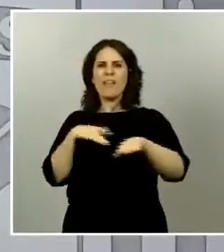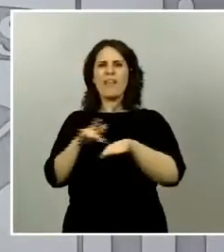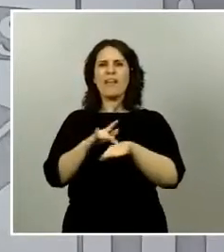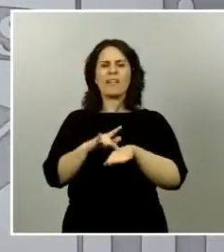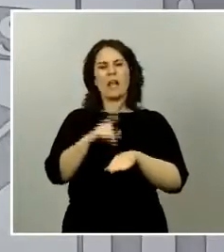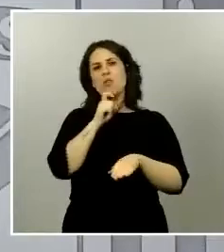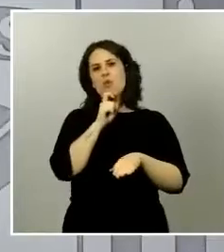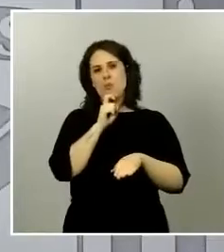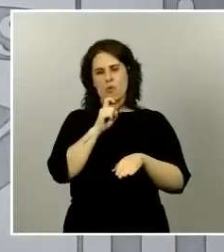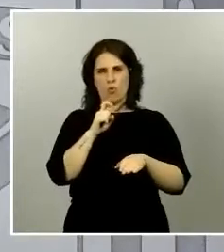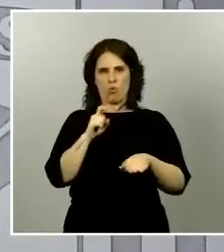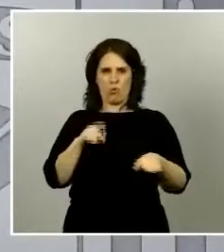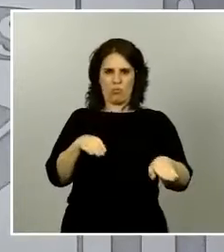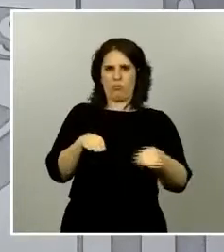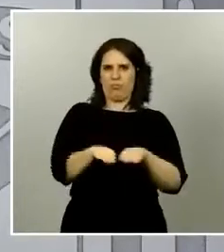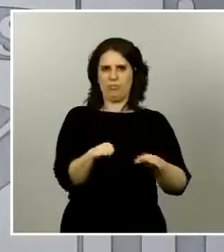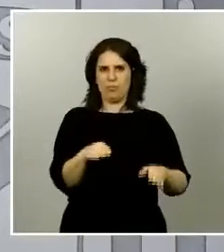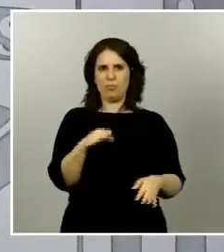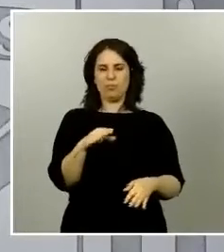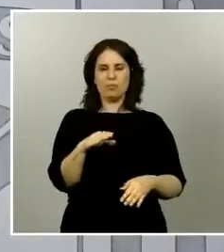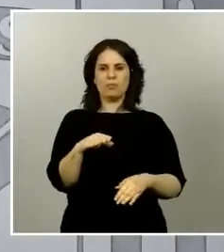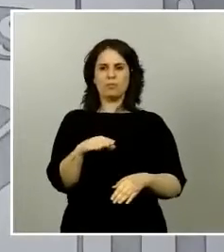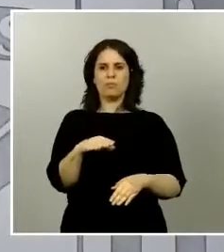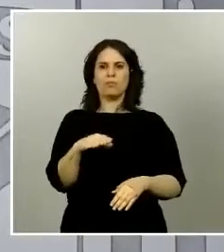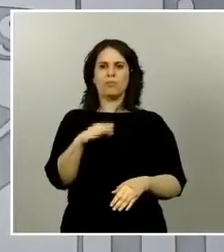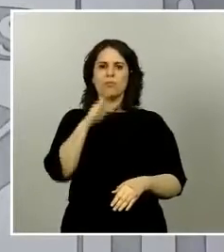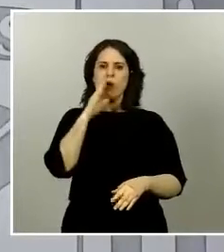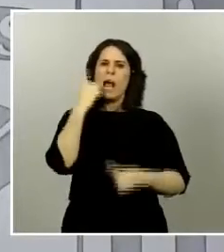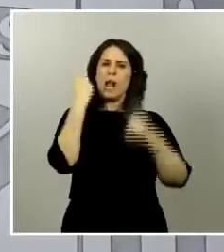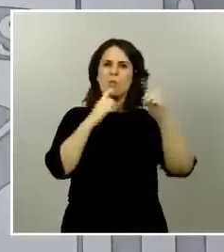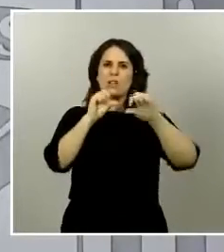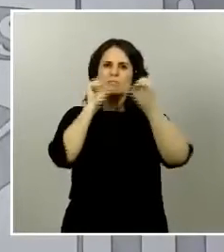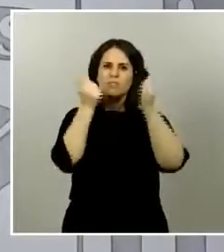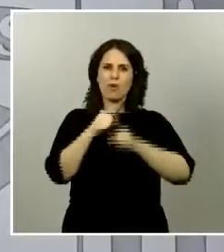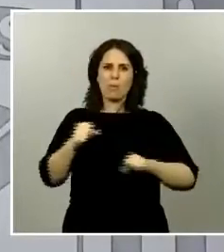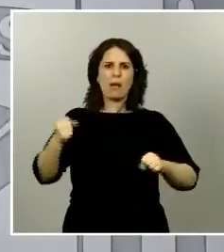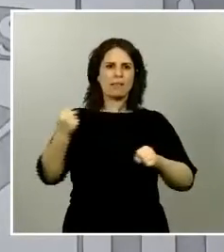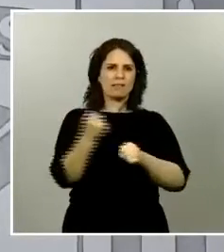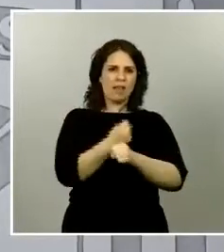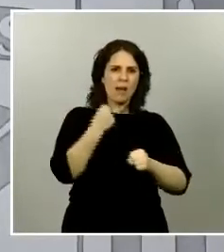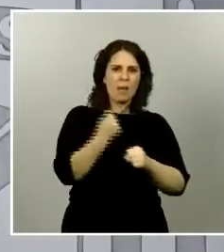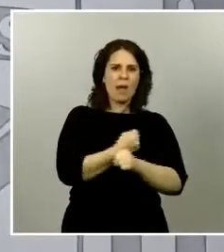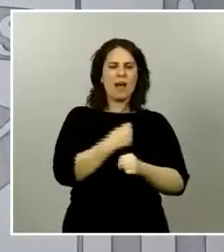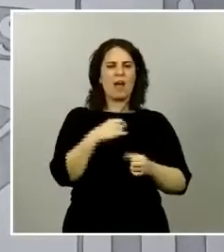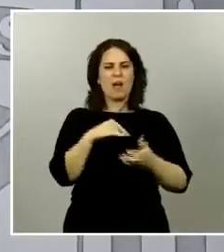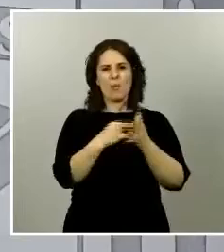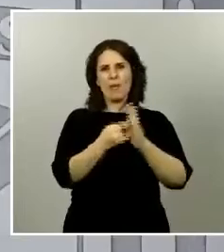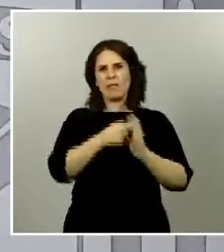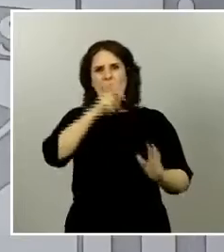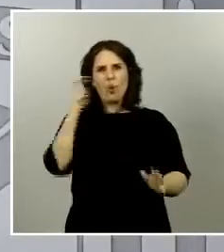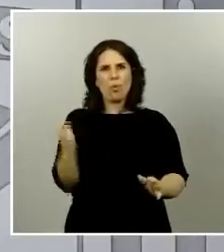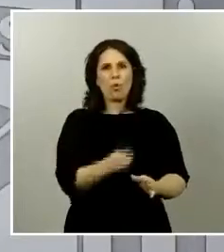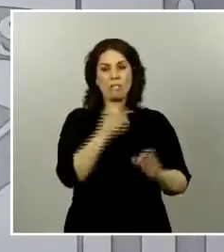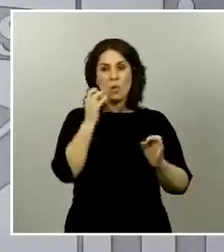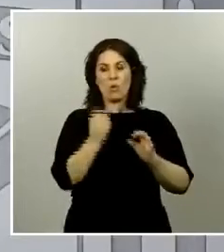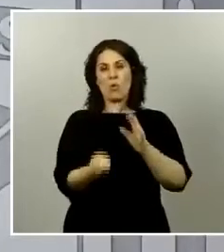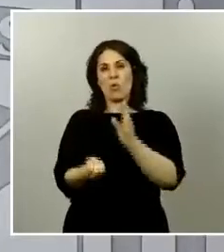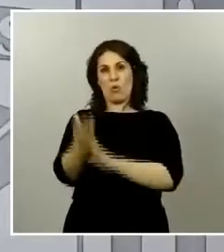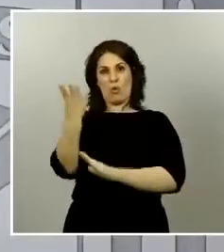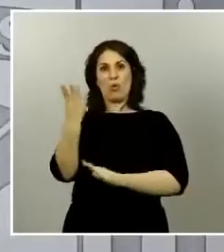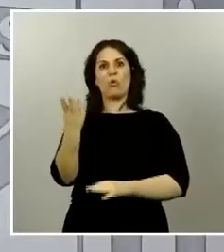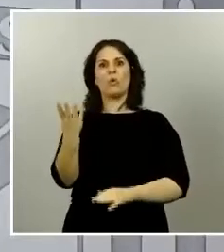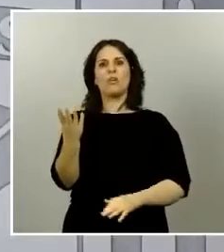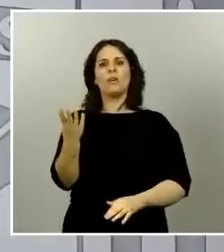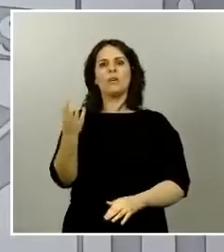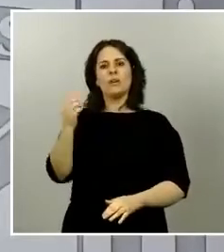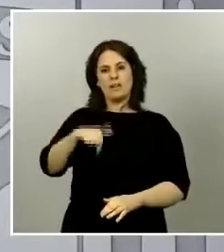en ver cómo puede reducir la brecha digital, porque hay algunos métodos de trabajo, algunas formas de trabajo que seguro